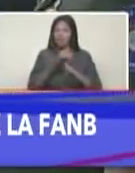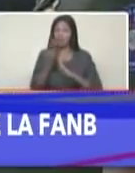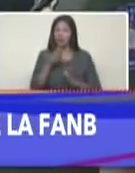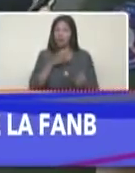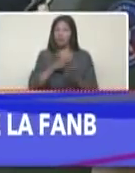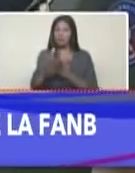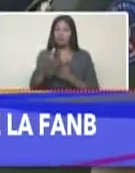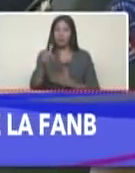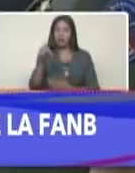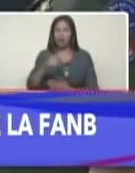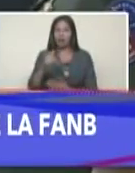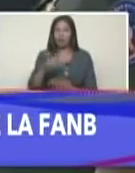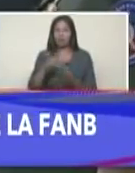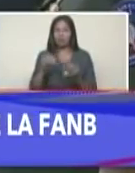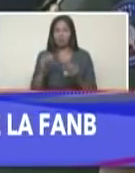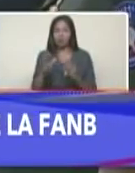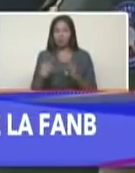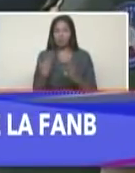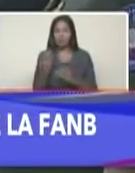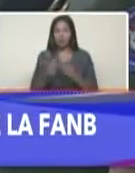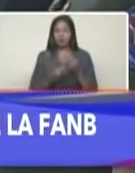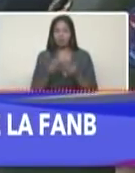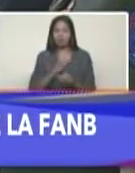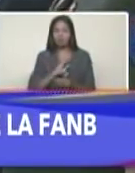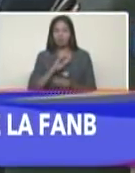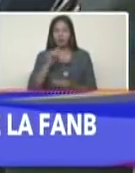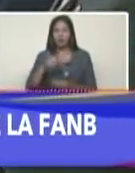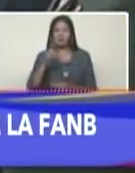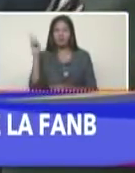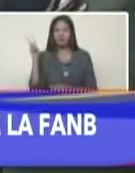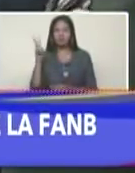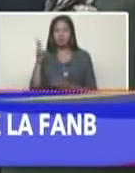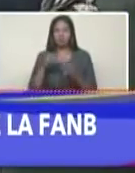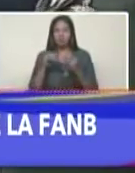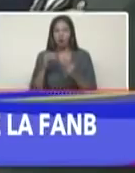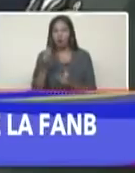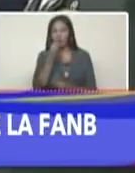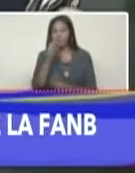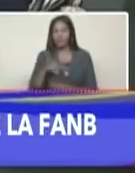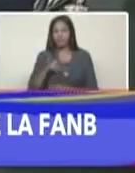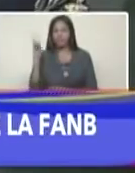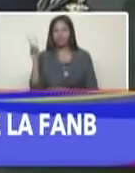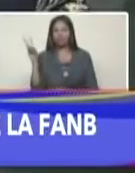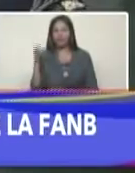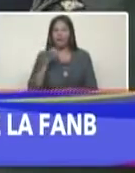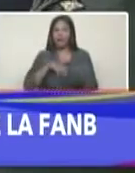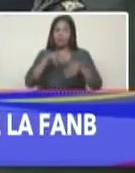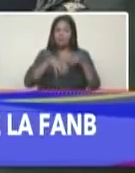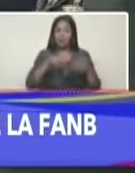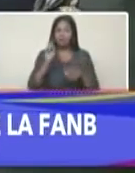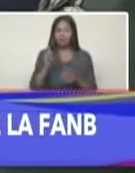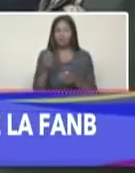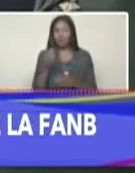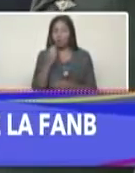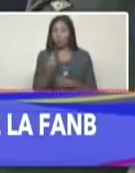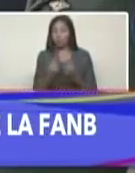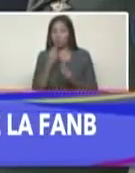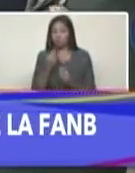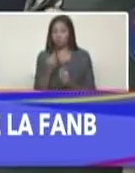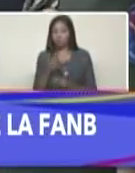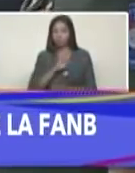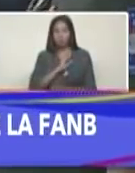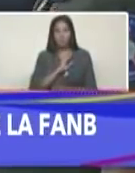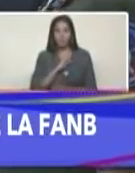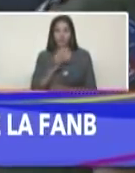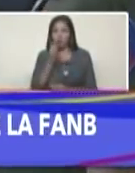garantizar la sostenibilidad de todo el alimento para estos animales. Y como dices tú, con follaje,